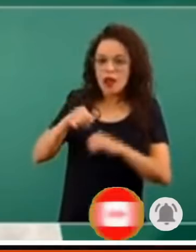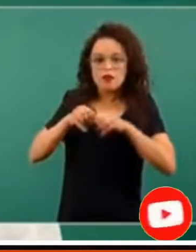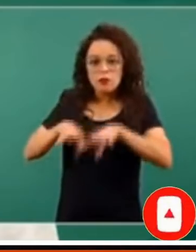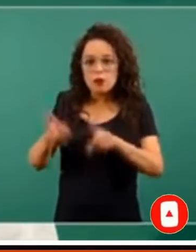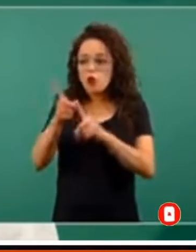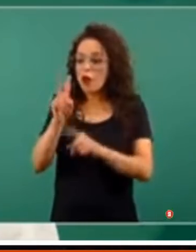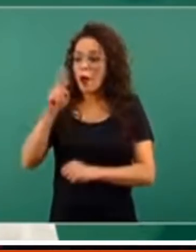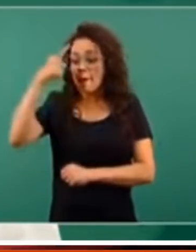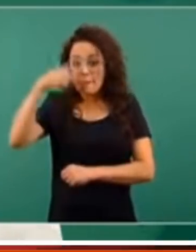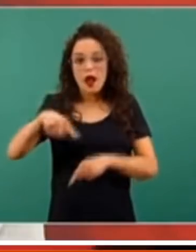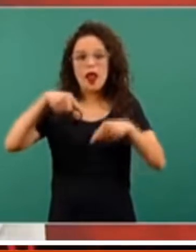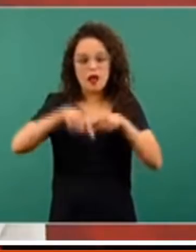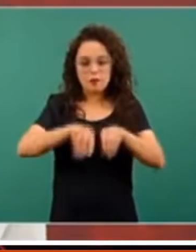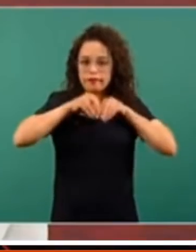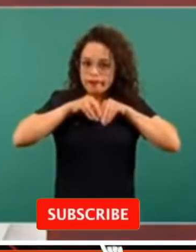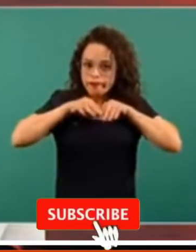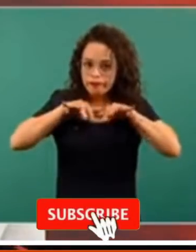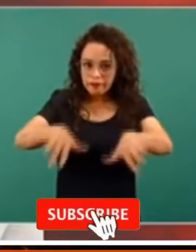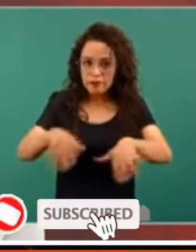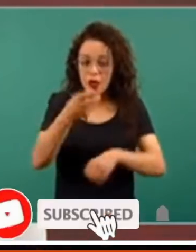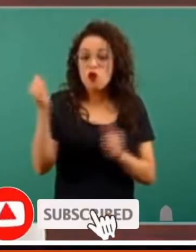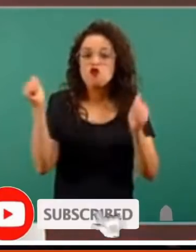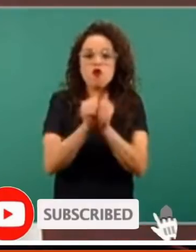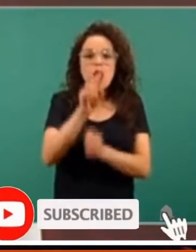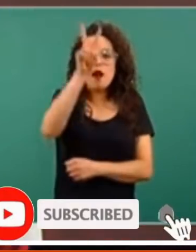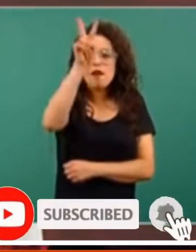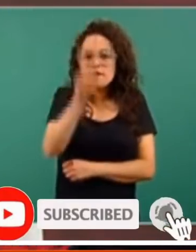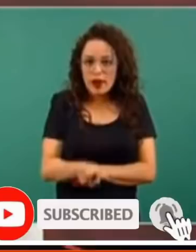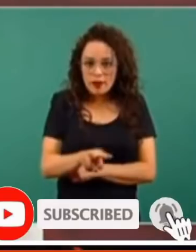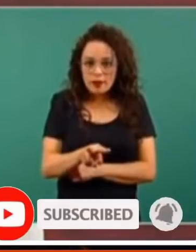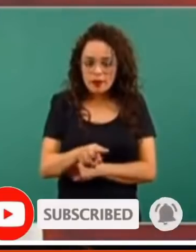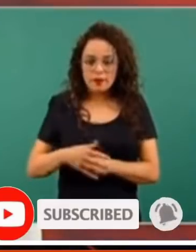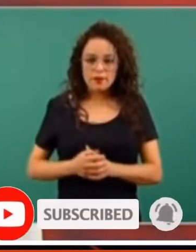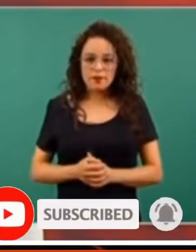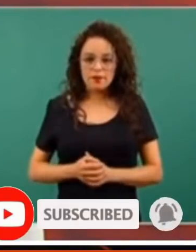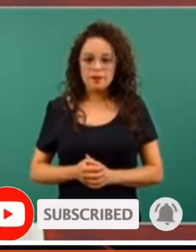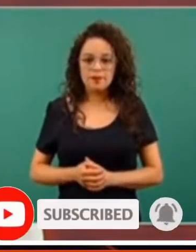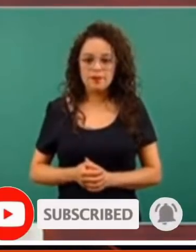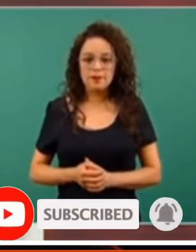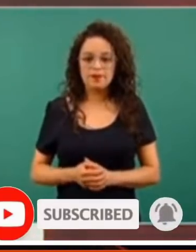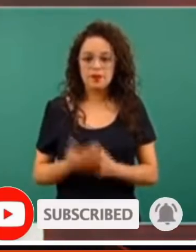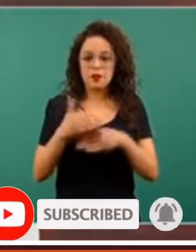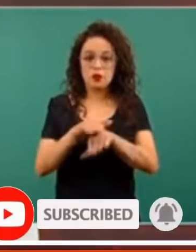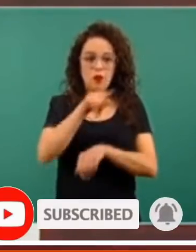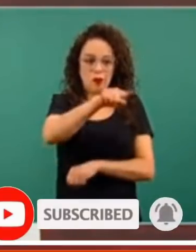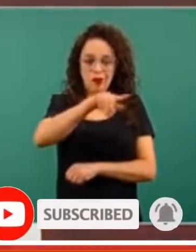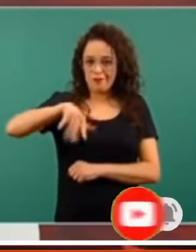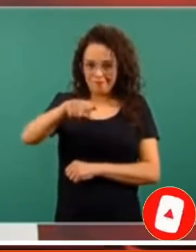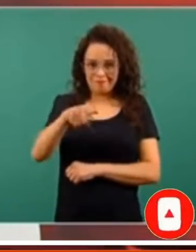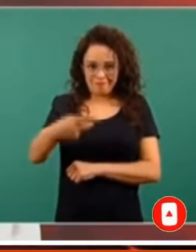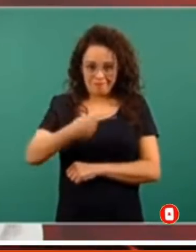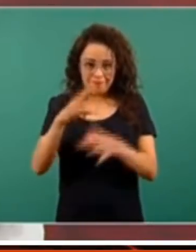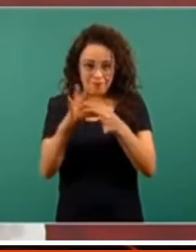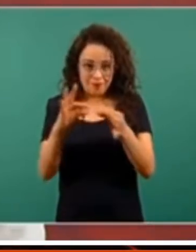medios sea veraz, o sea, tenga la mayor probabilidad de ser veraz. Sobre el episodio que relata, efectivamente,